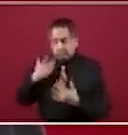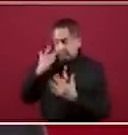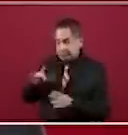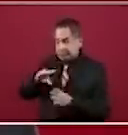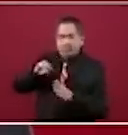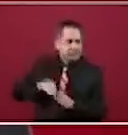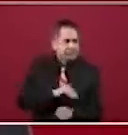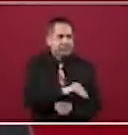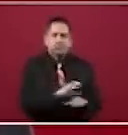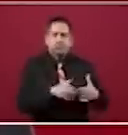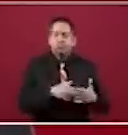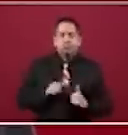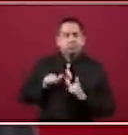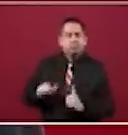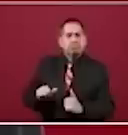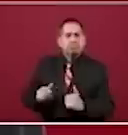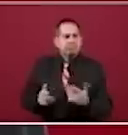en detrimento